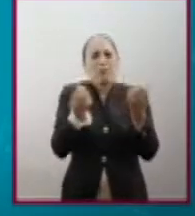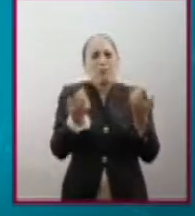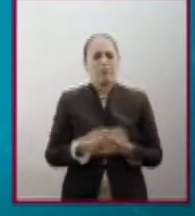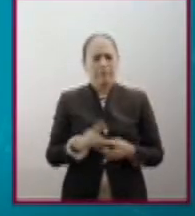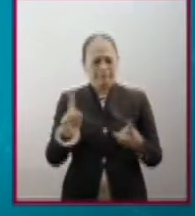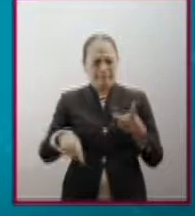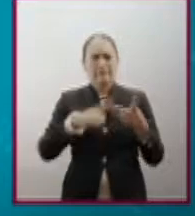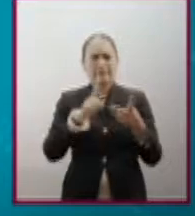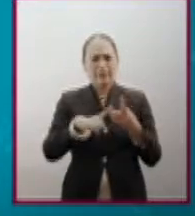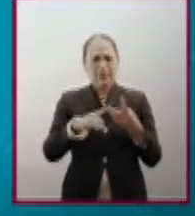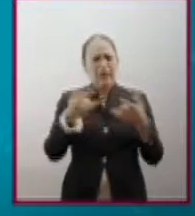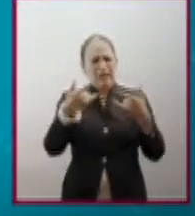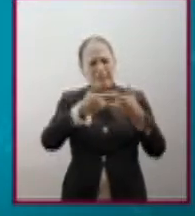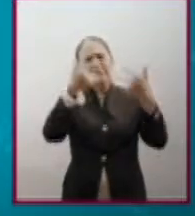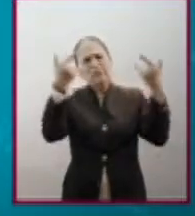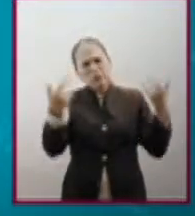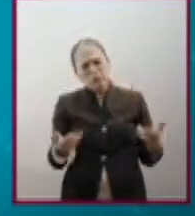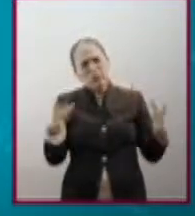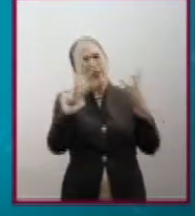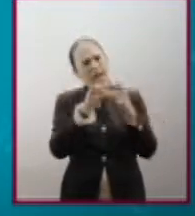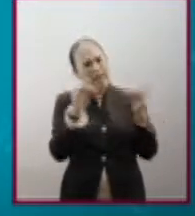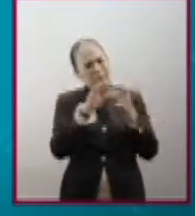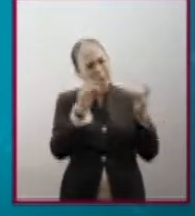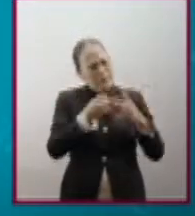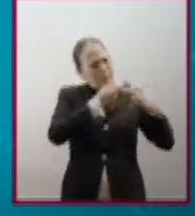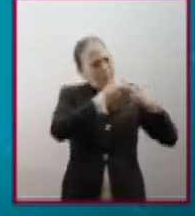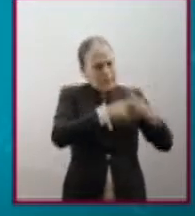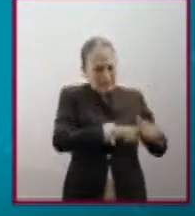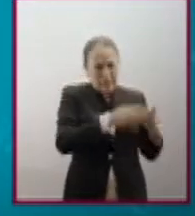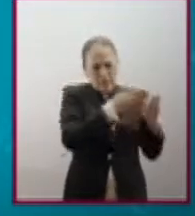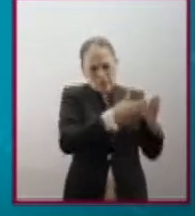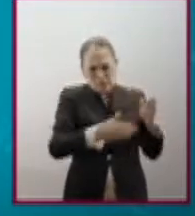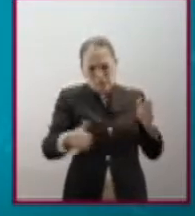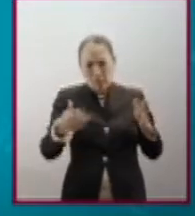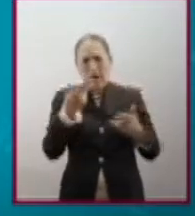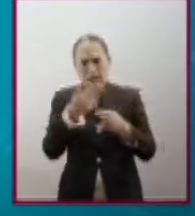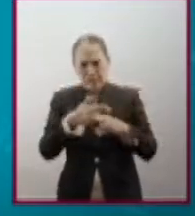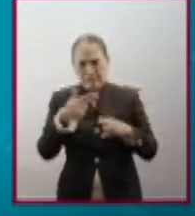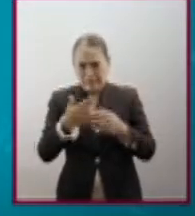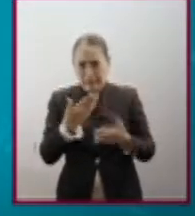¿Crees que la historia nos explica por qué las cosas han llegado a ser lo que son?